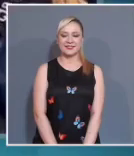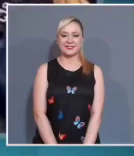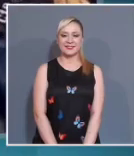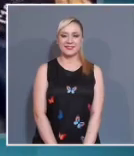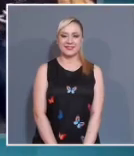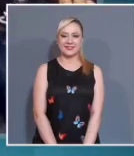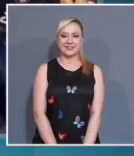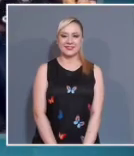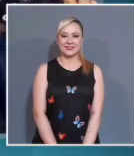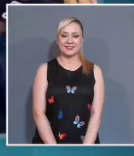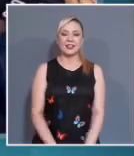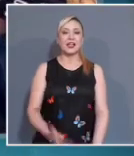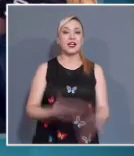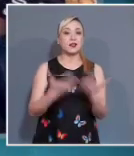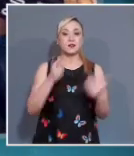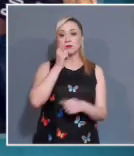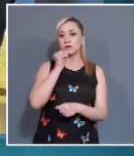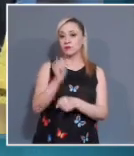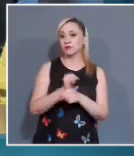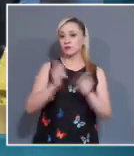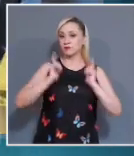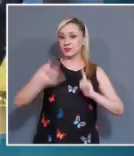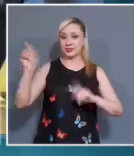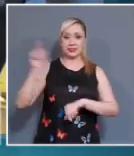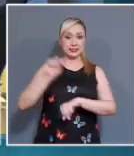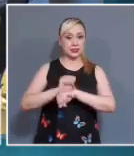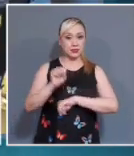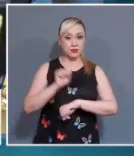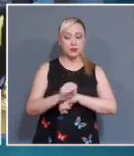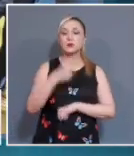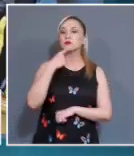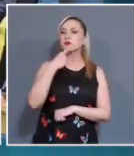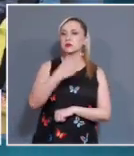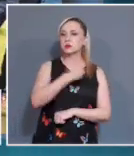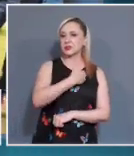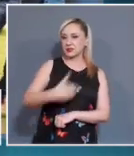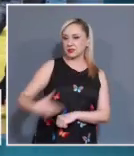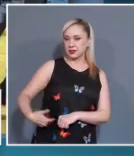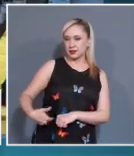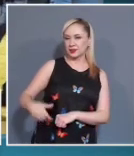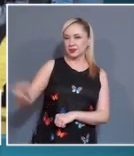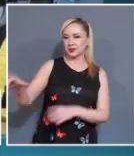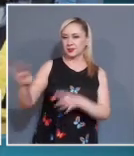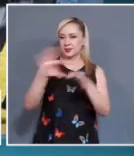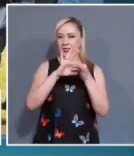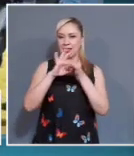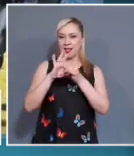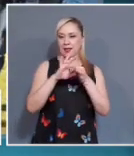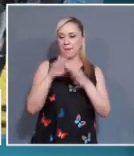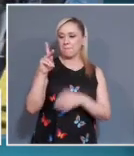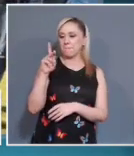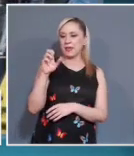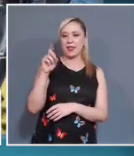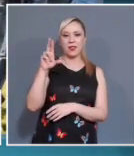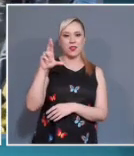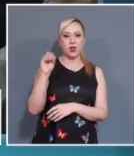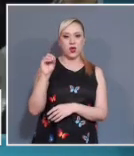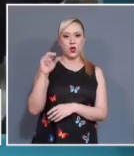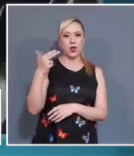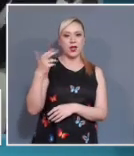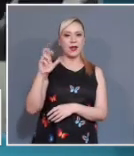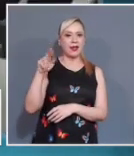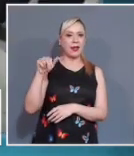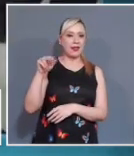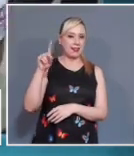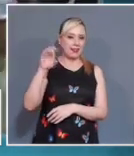La Fiscalía General de El Salvador confirmó que el presidente del Club Alianza, Pedro Hernández, junto con otros funcionarios, fueron arrestados bajo